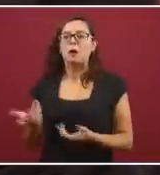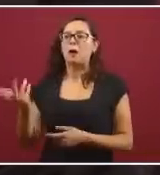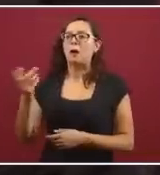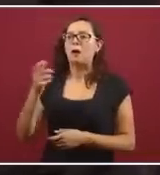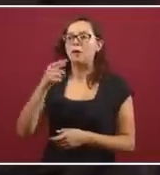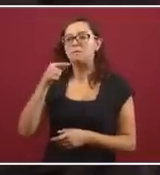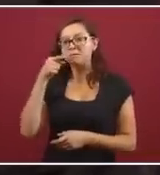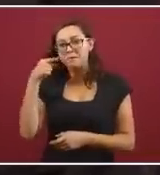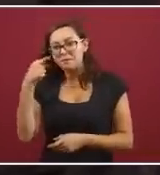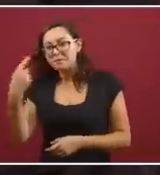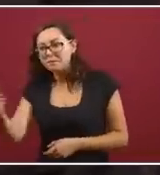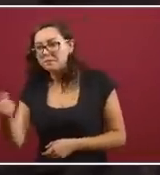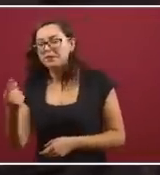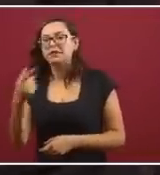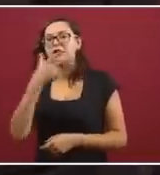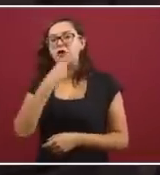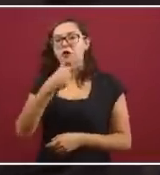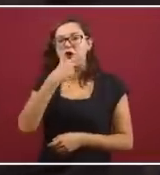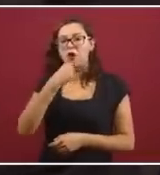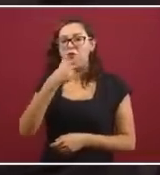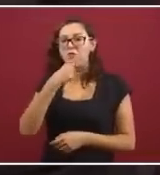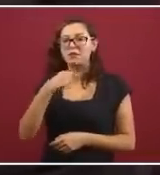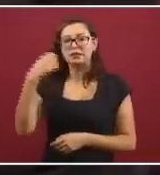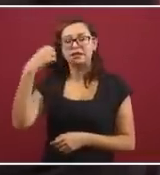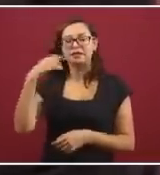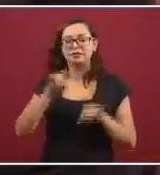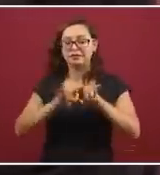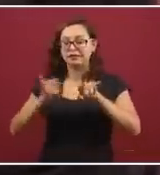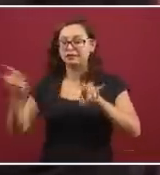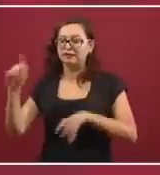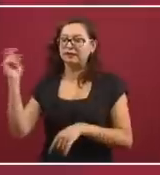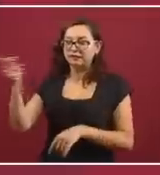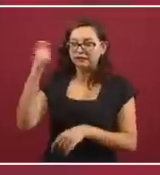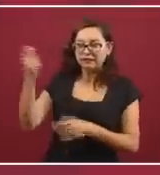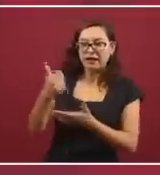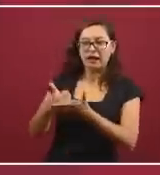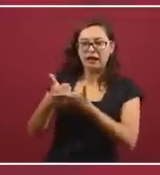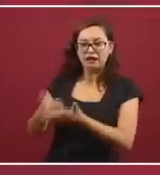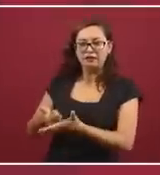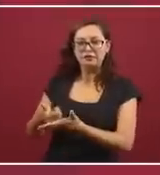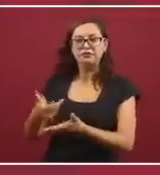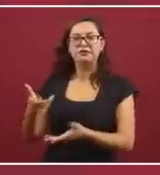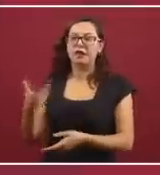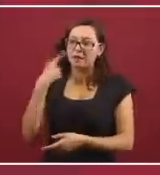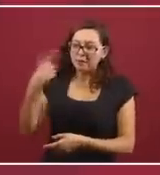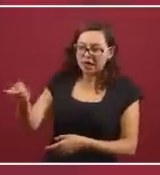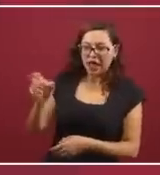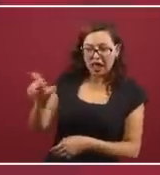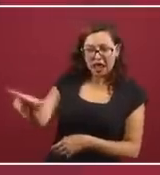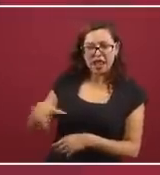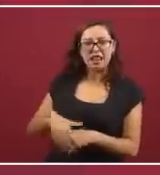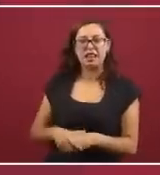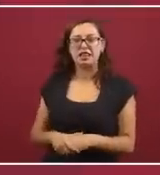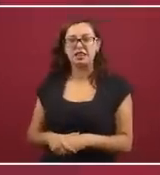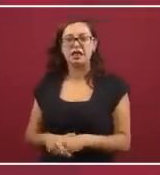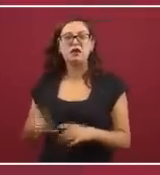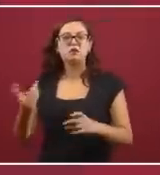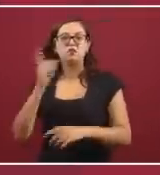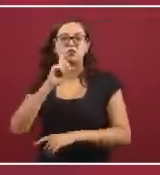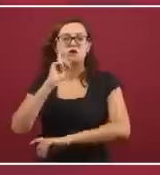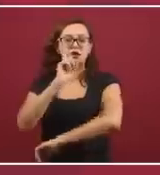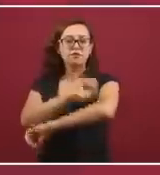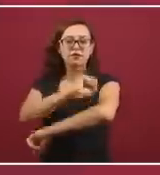viene al d la ventanilla